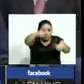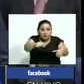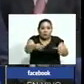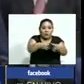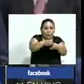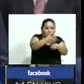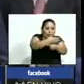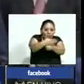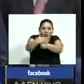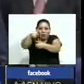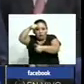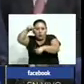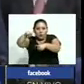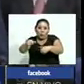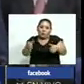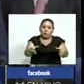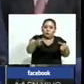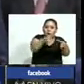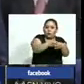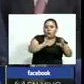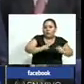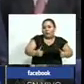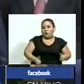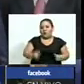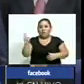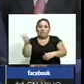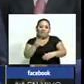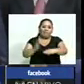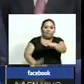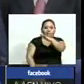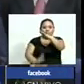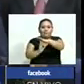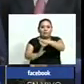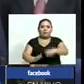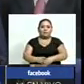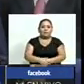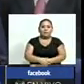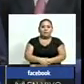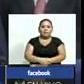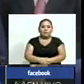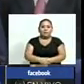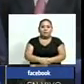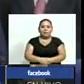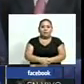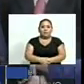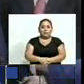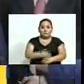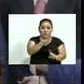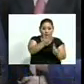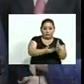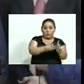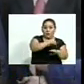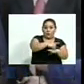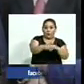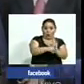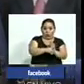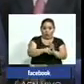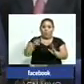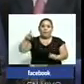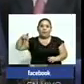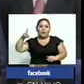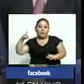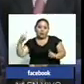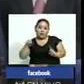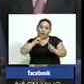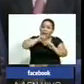fracciones y el gobierno mantienen enfrentados a ambos órganos de Estado. El diputado Parker les está dictando